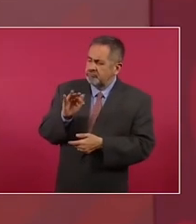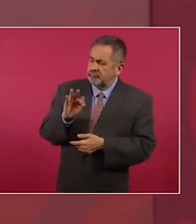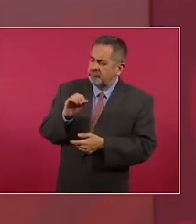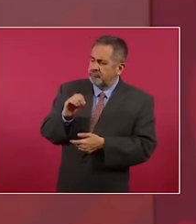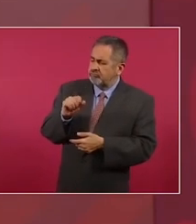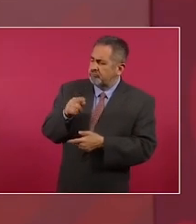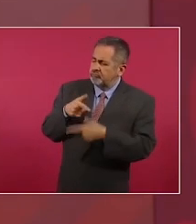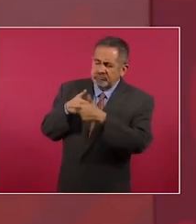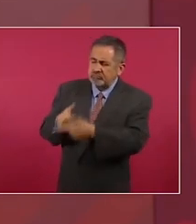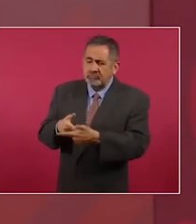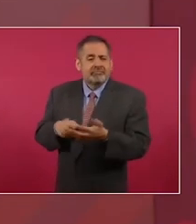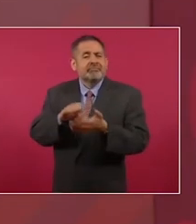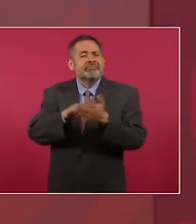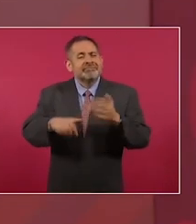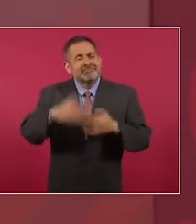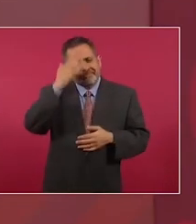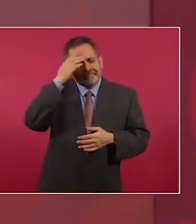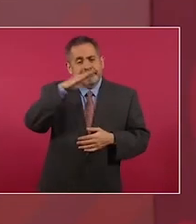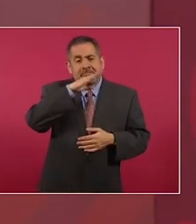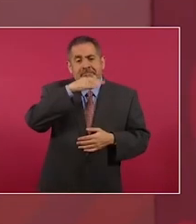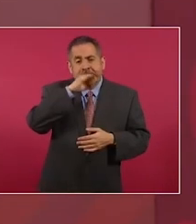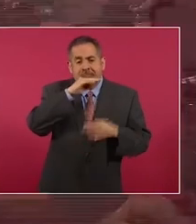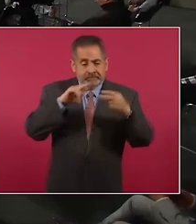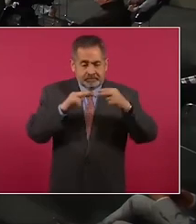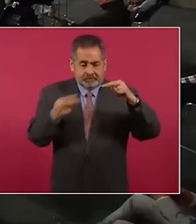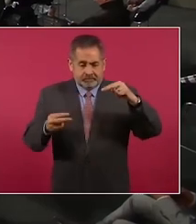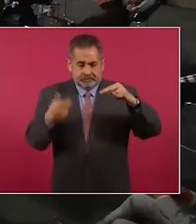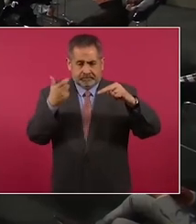el maíz transgénico,